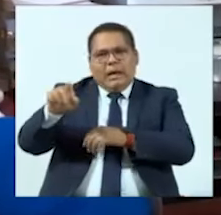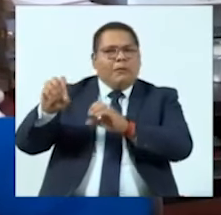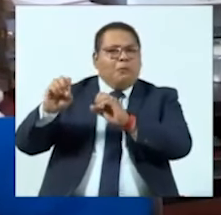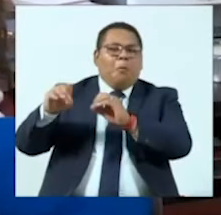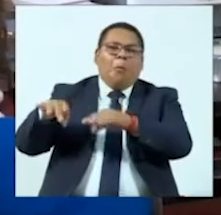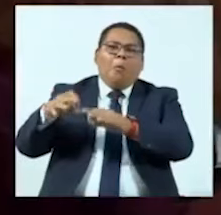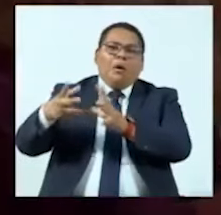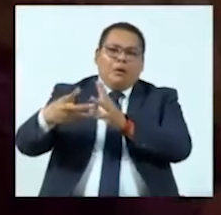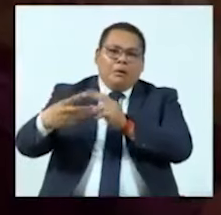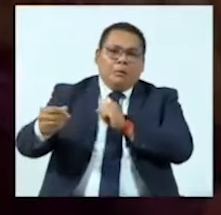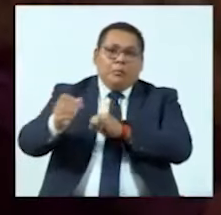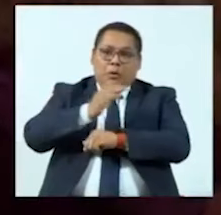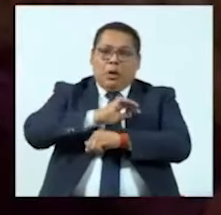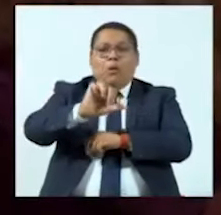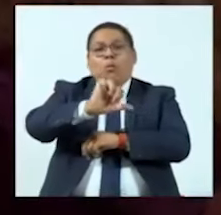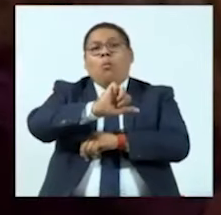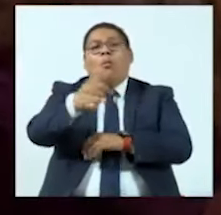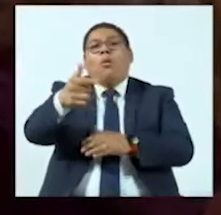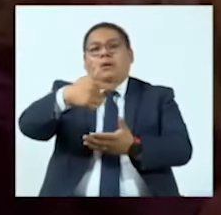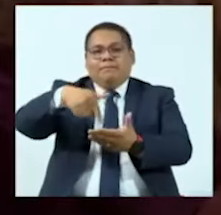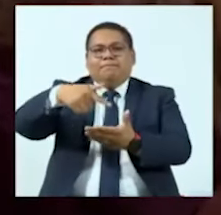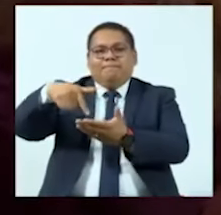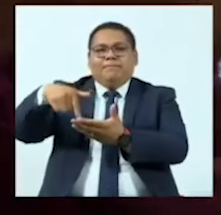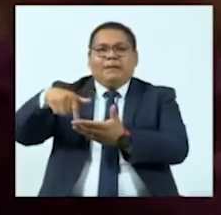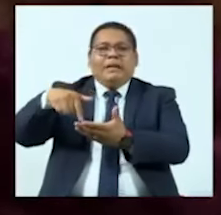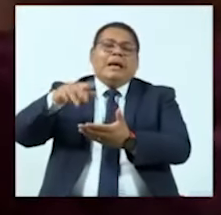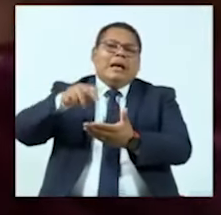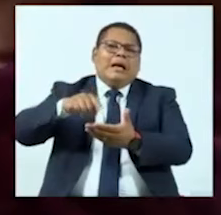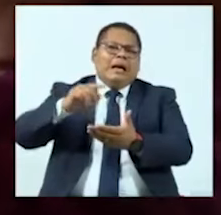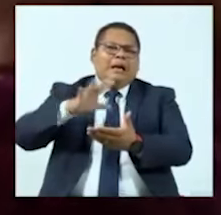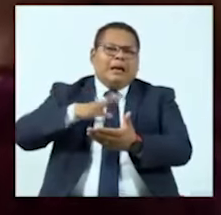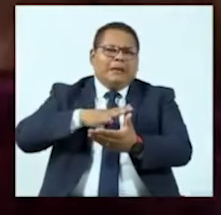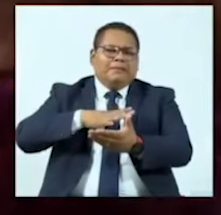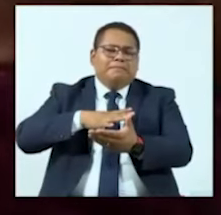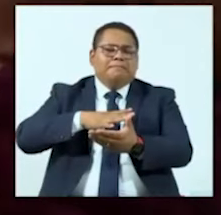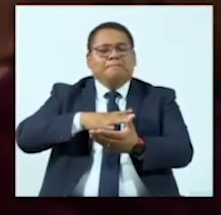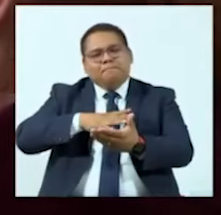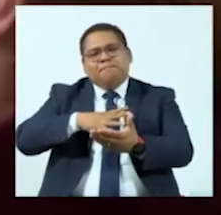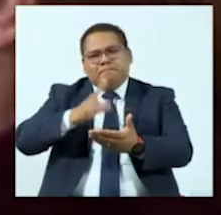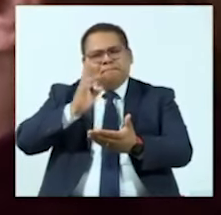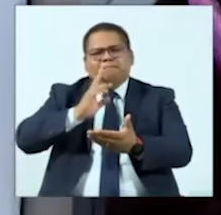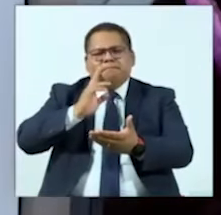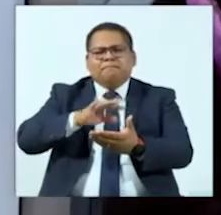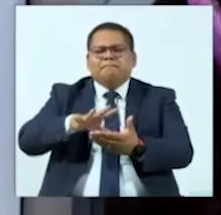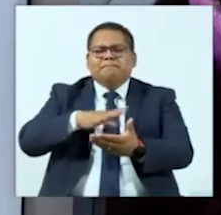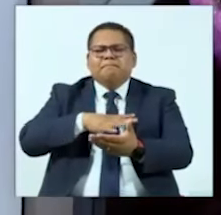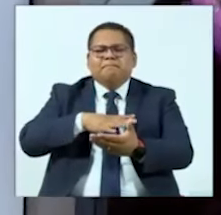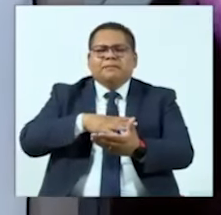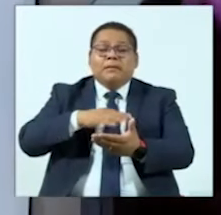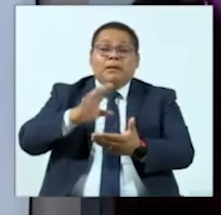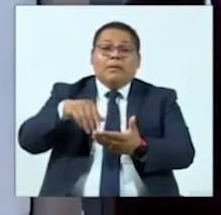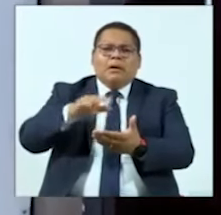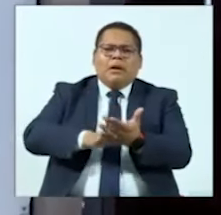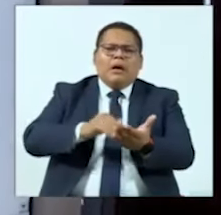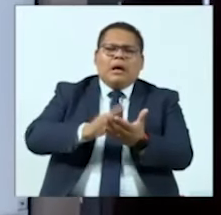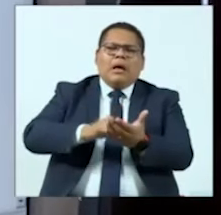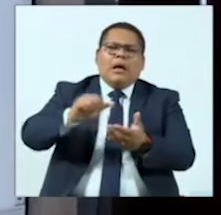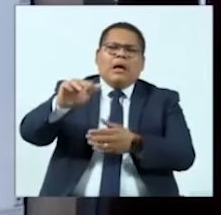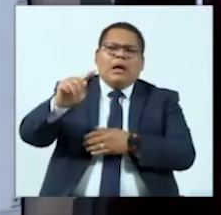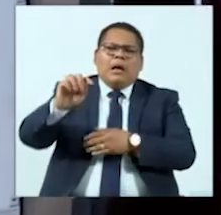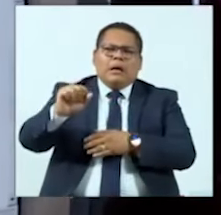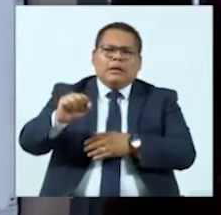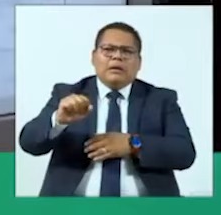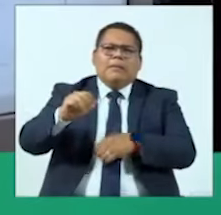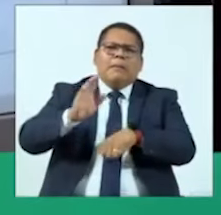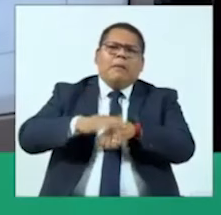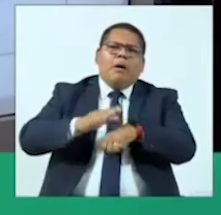ficha pueden acudir a una segunda y en esa segunda normalmente siempre hay lugar Así es qué actas la mayoría de las